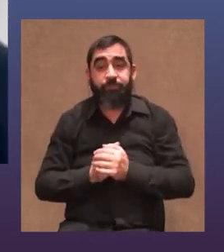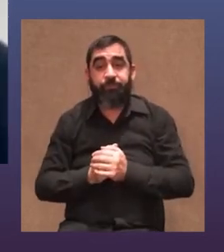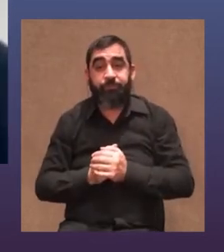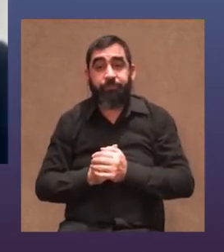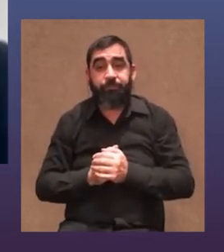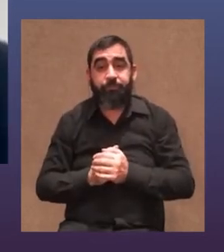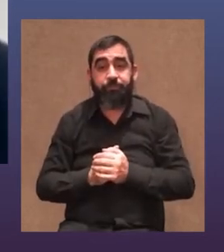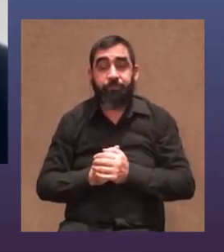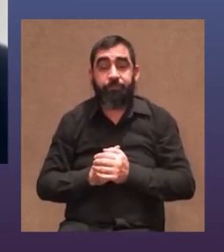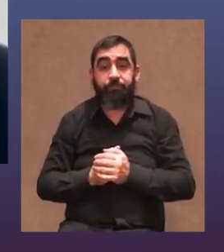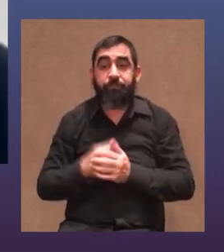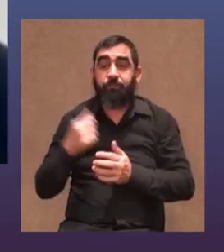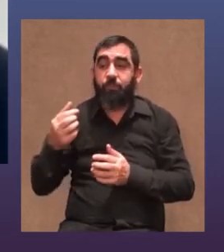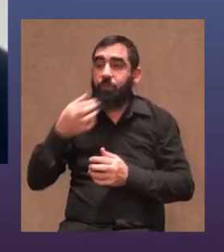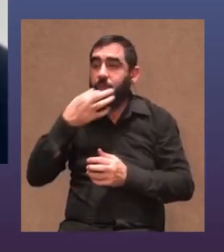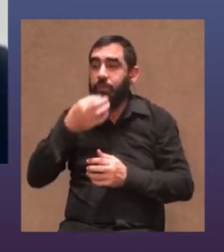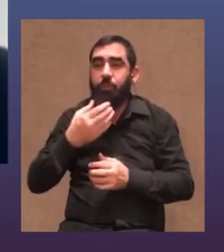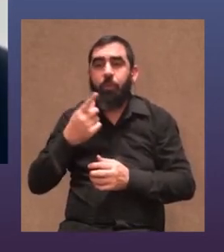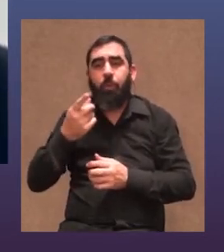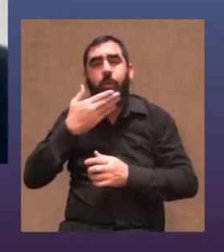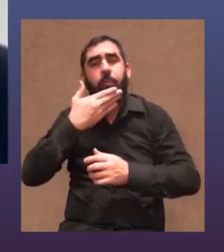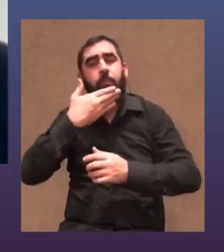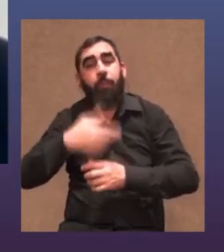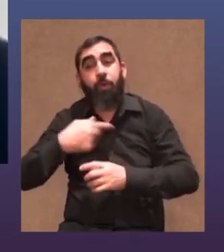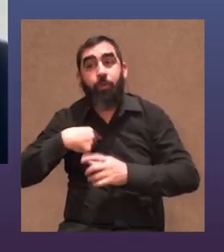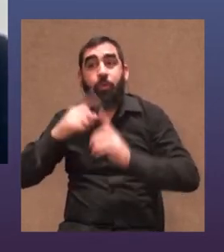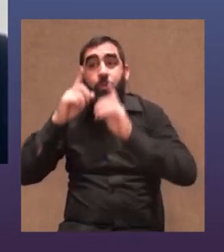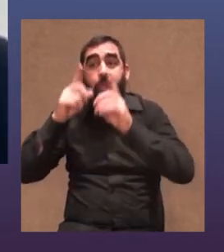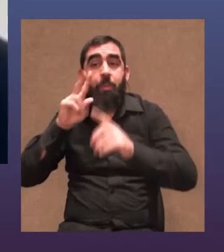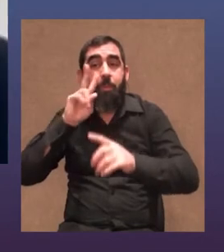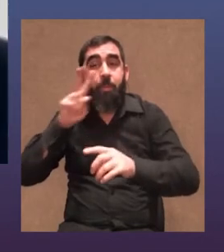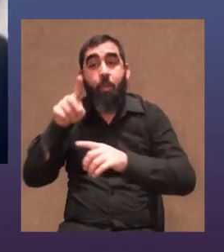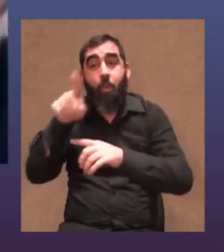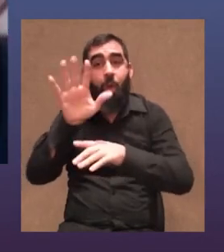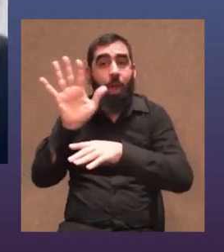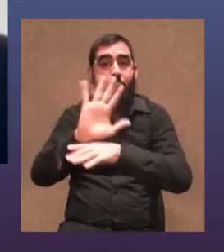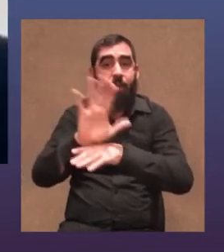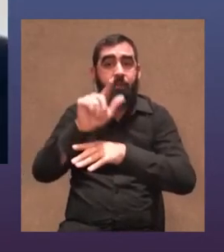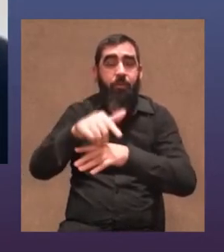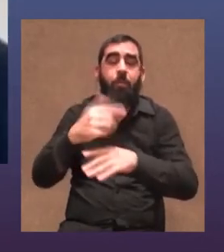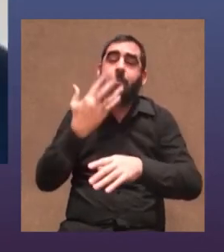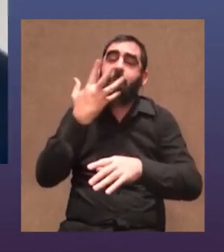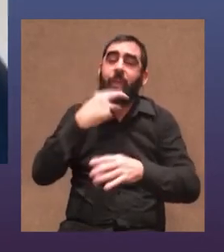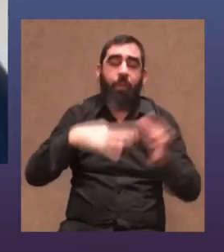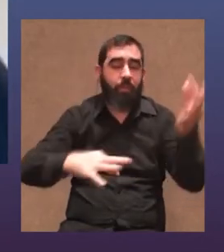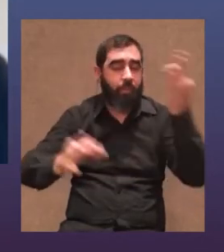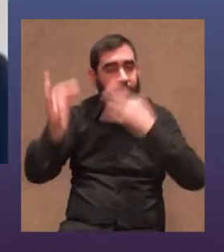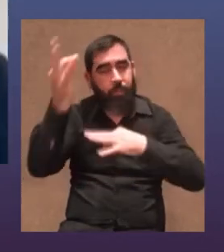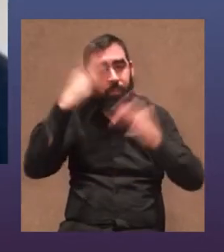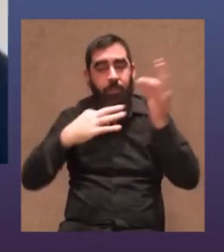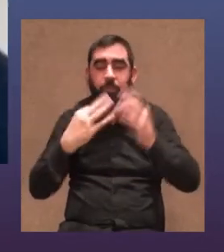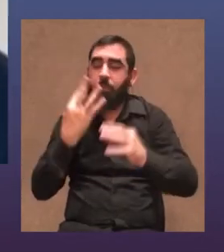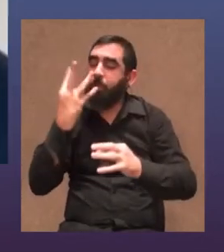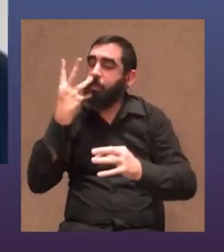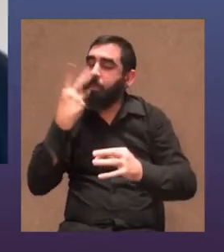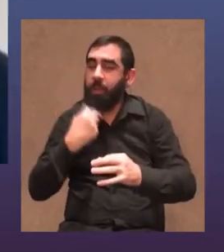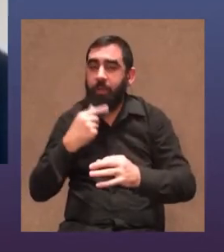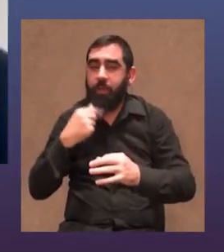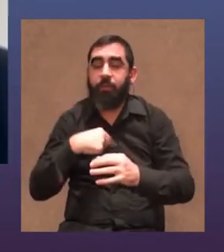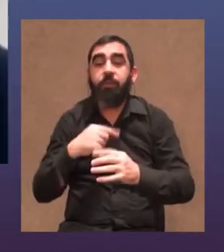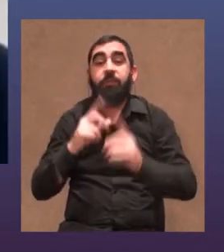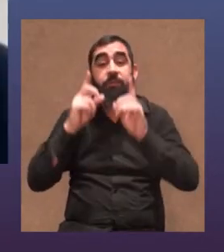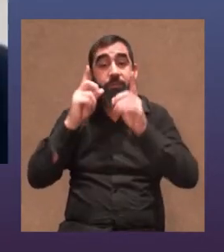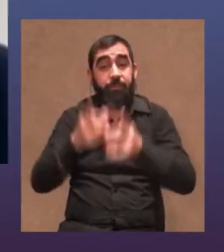Vos decías que nos admirás, y que yo también te admiro como actriz, y además soy un amante del teatro, me encanta,